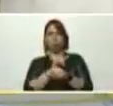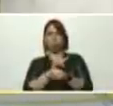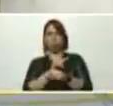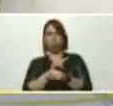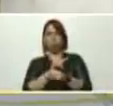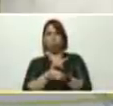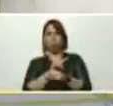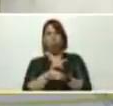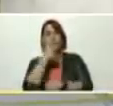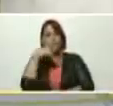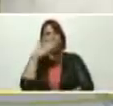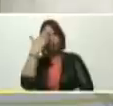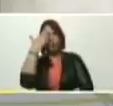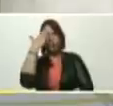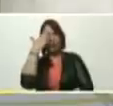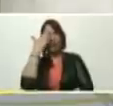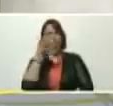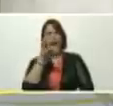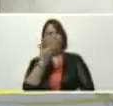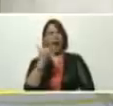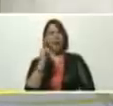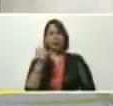El pueblo sabe dónde está la lealtad.